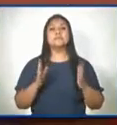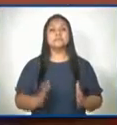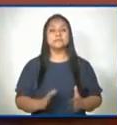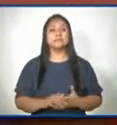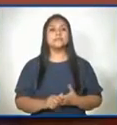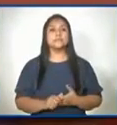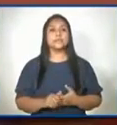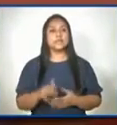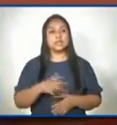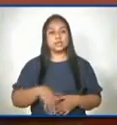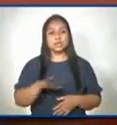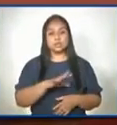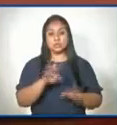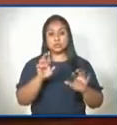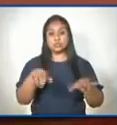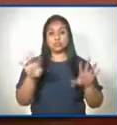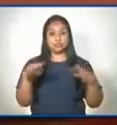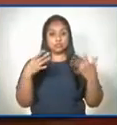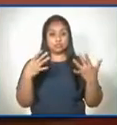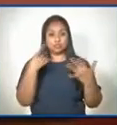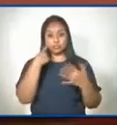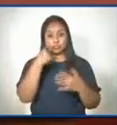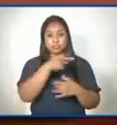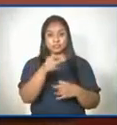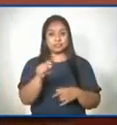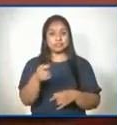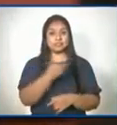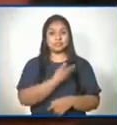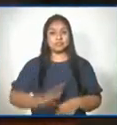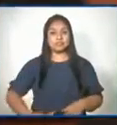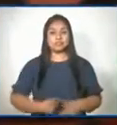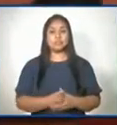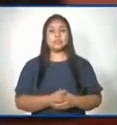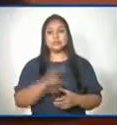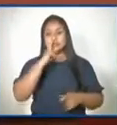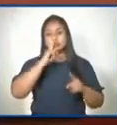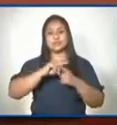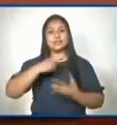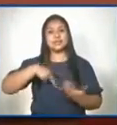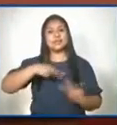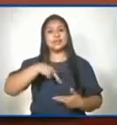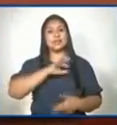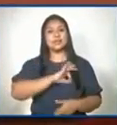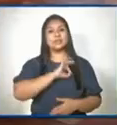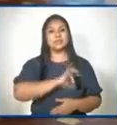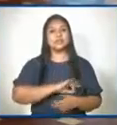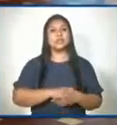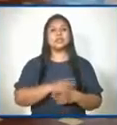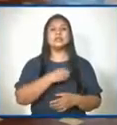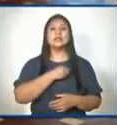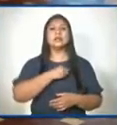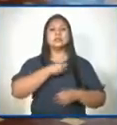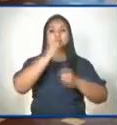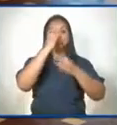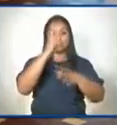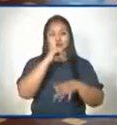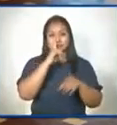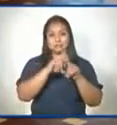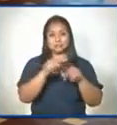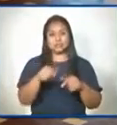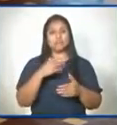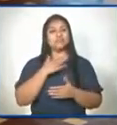a toda la audiencia que nos escucha a través de Canal de Gobierno y redes sociales. Queremos compartir hoy una